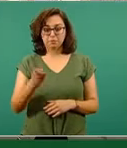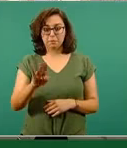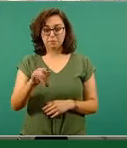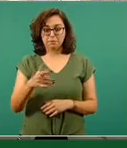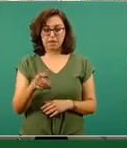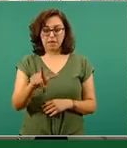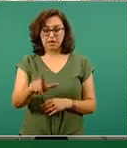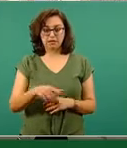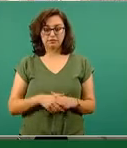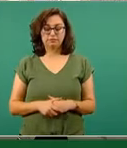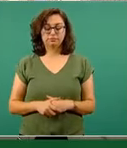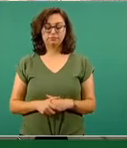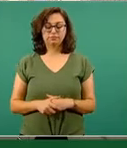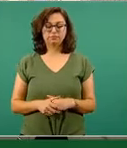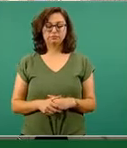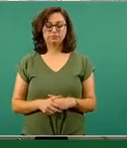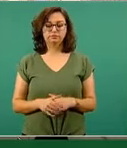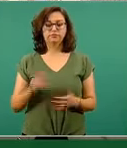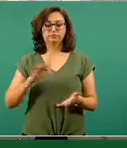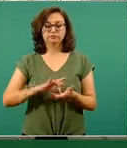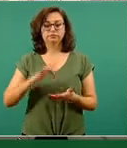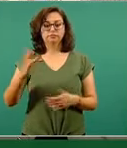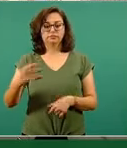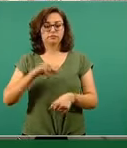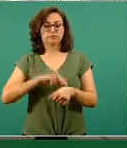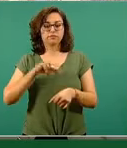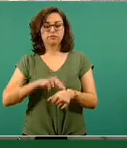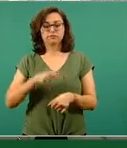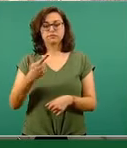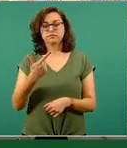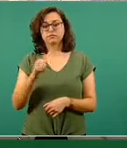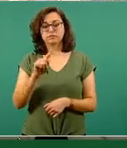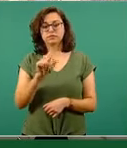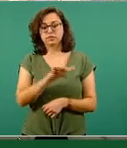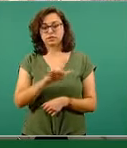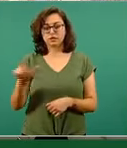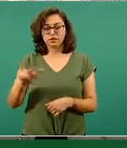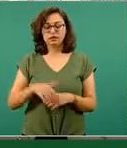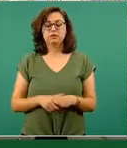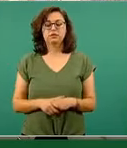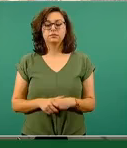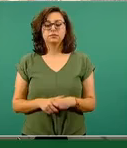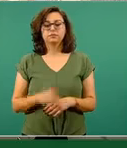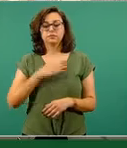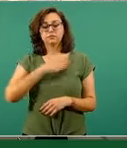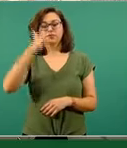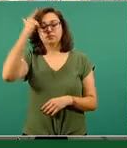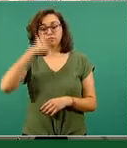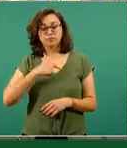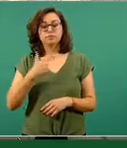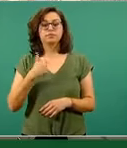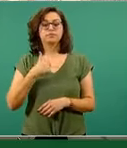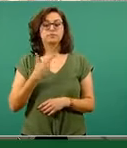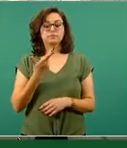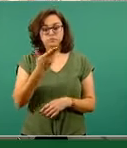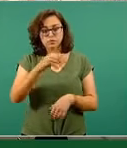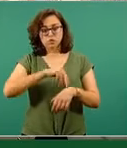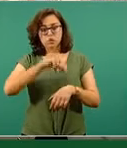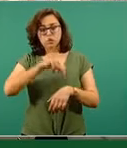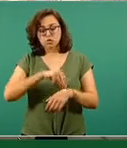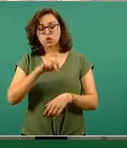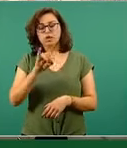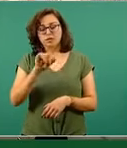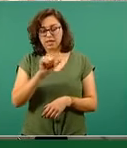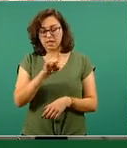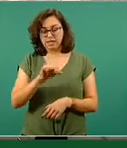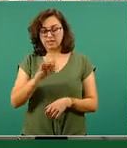favor. Gracias. Gracias, doctor Hugo López Gatell, buenas noches. Doctor Roy López Ridabre, buenas noches. Doctor Daniel Díaz, también muy buenas